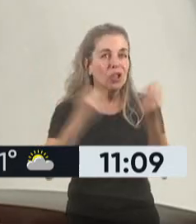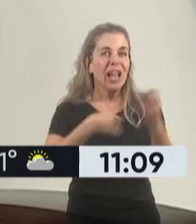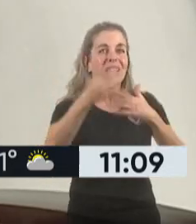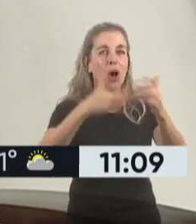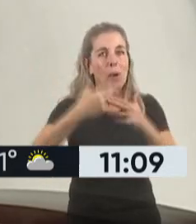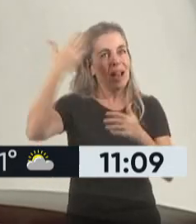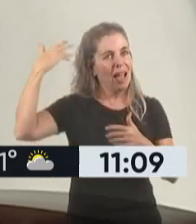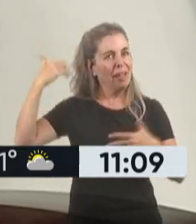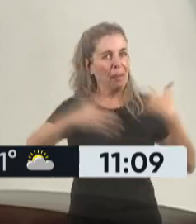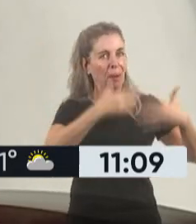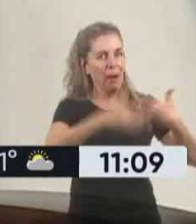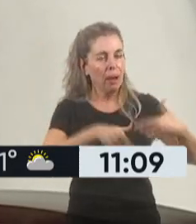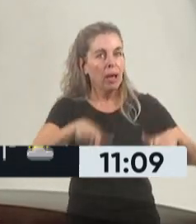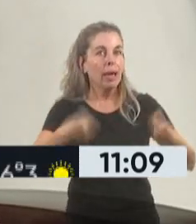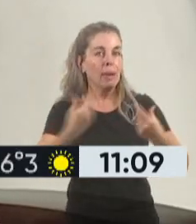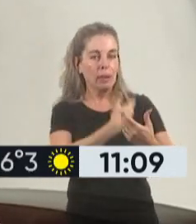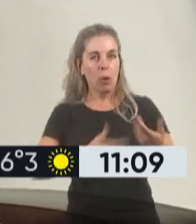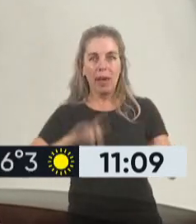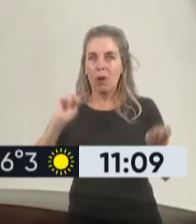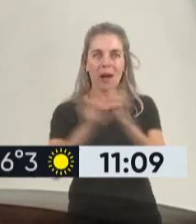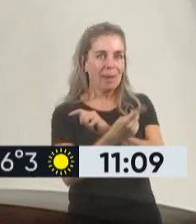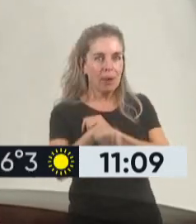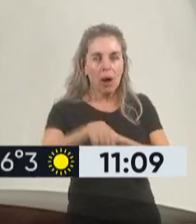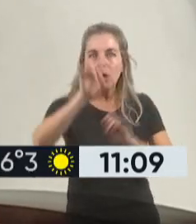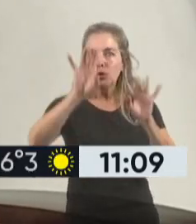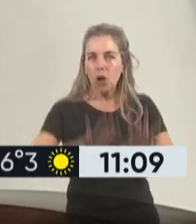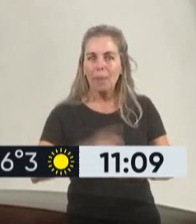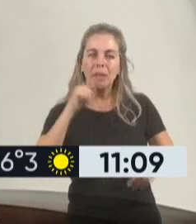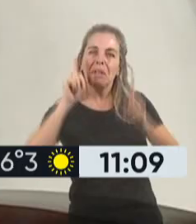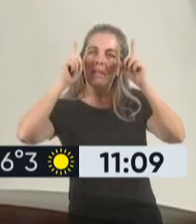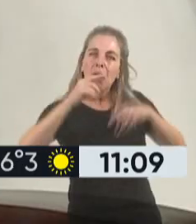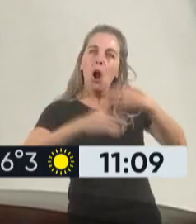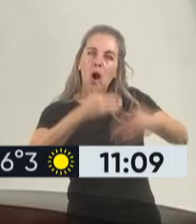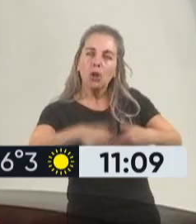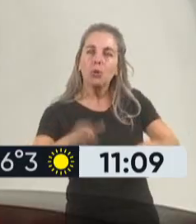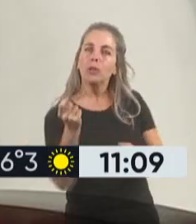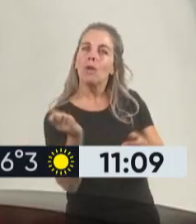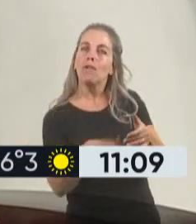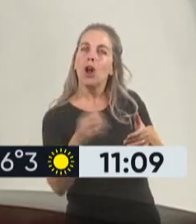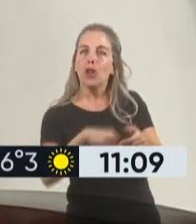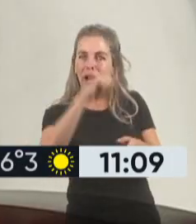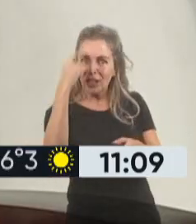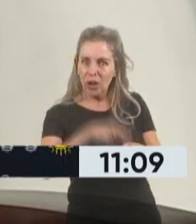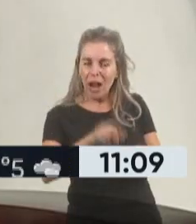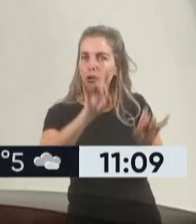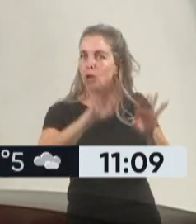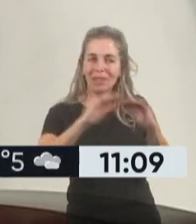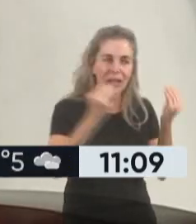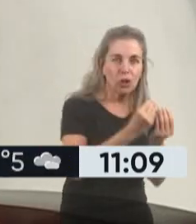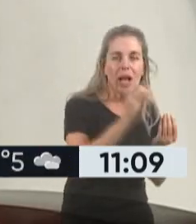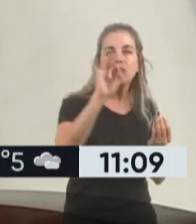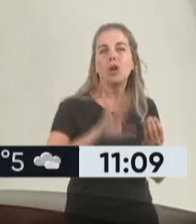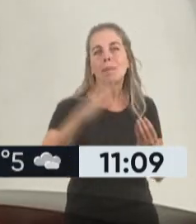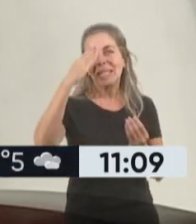estaban en ejecución tras el cambio de mandato, solo se va a continuar con fondos nacionales en un 15% del total de